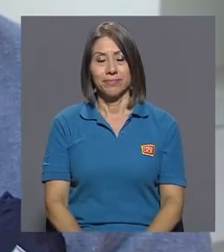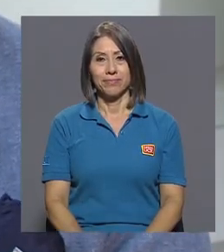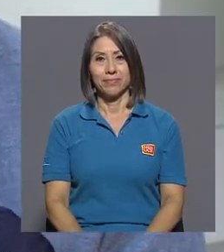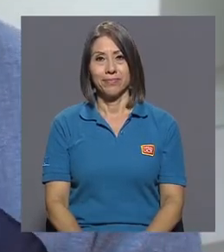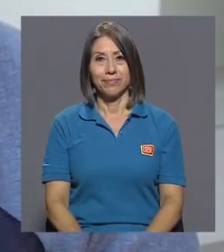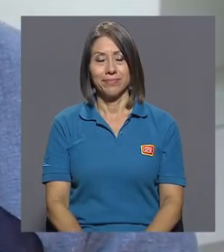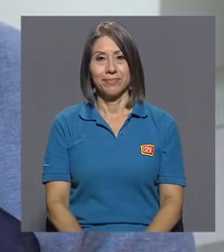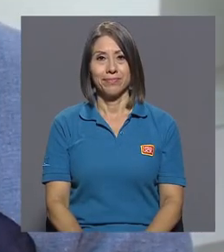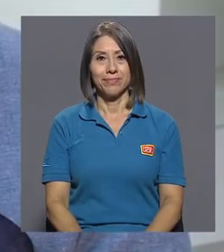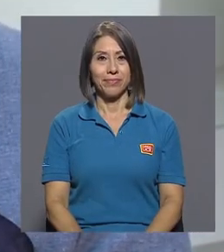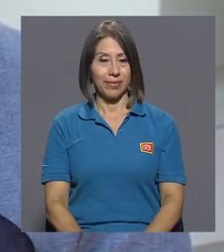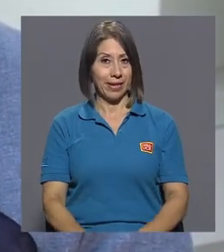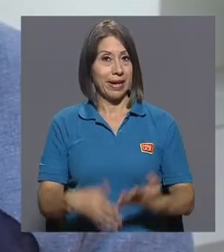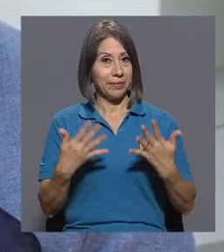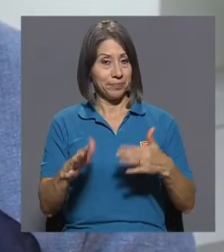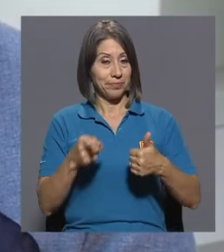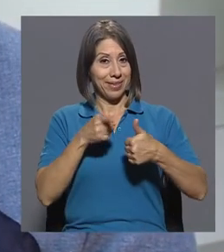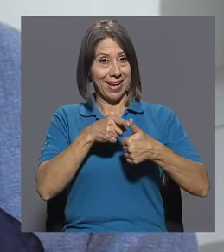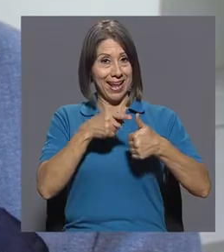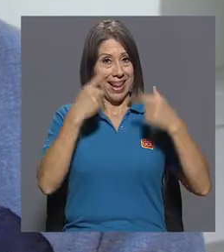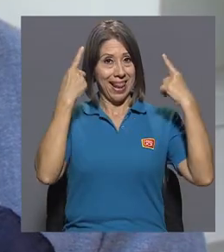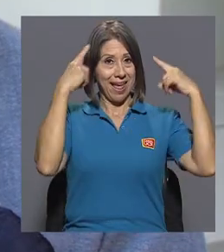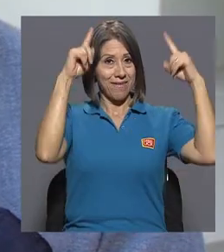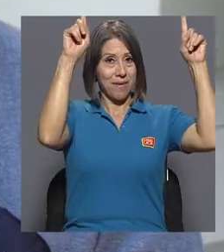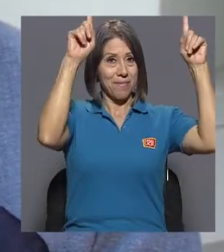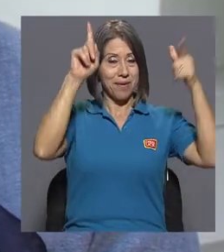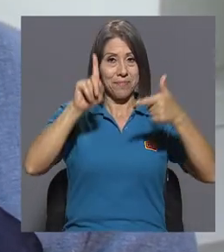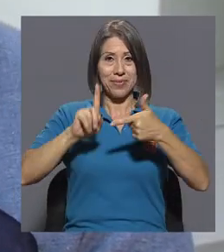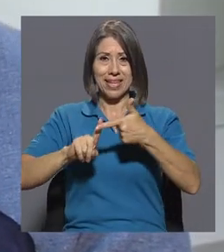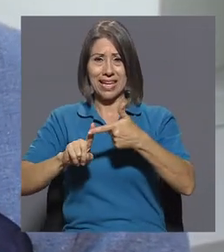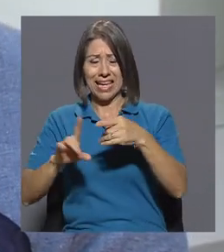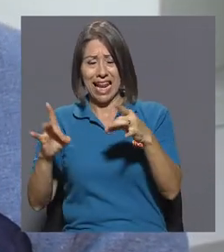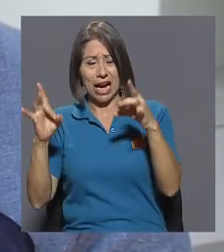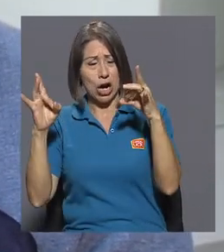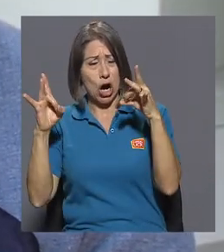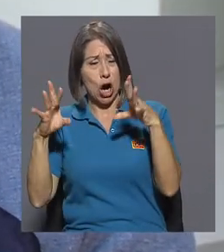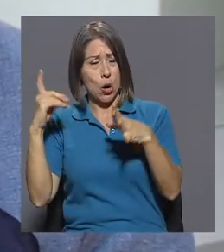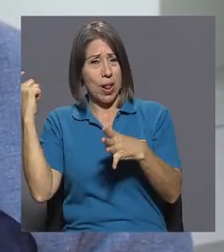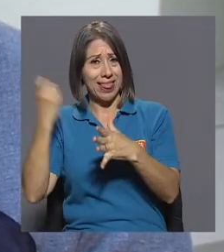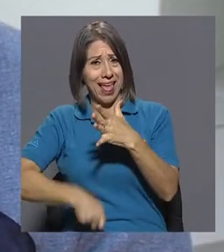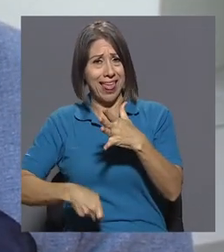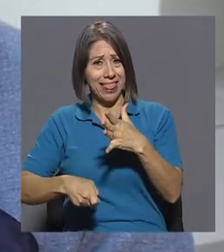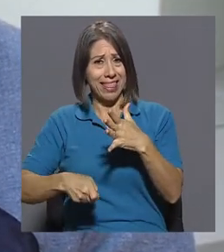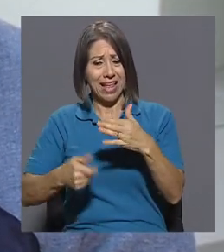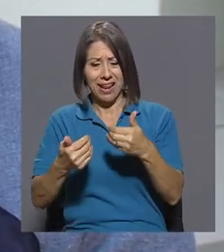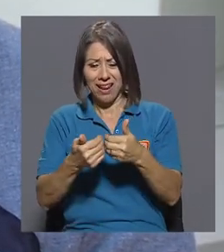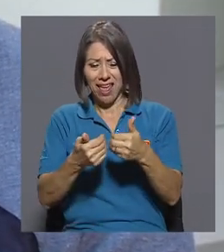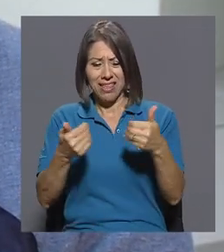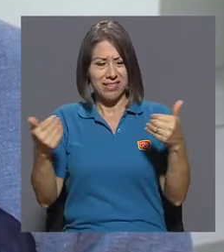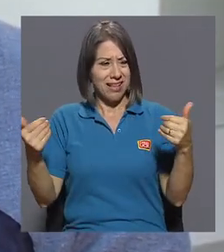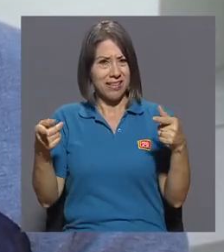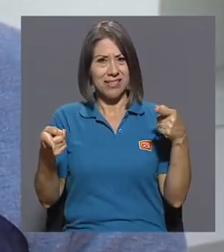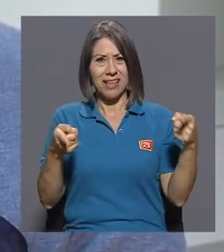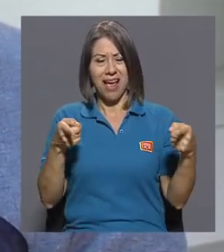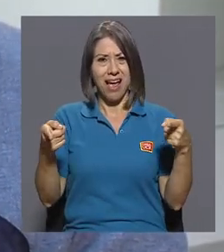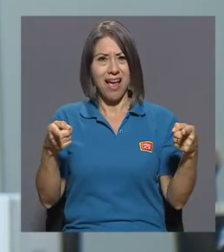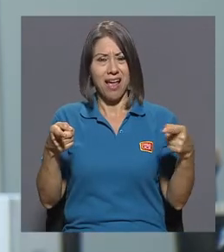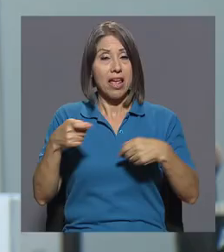Esa distancia entre la fama y la crueldad en momentos determinados